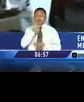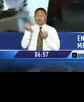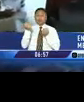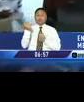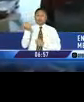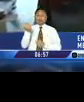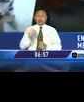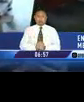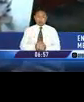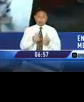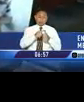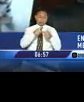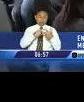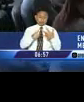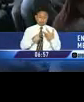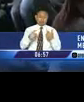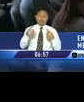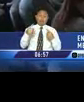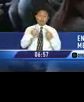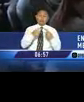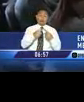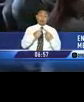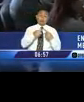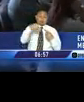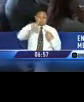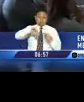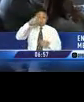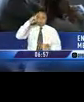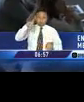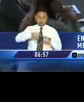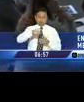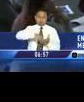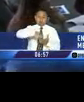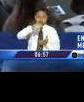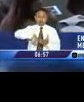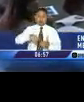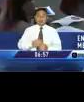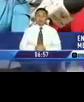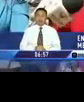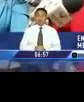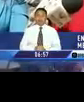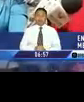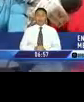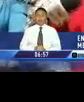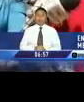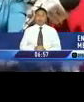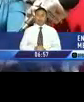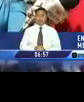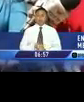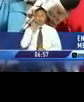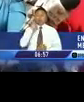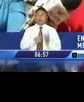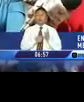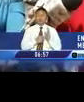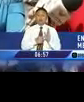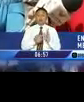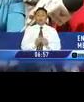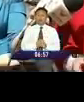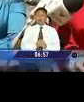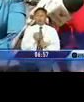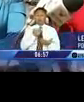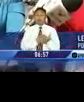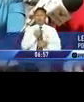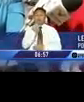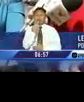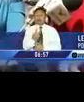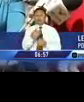precios. Solo la segunda ha llegado a concretarse mediante la firma de lo acordado entre las partes. Ha ganado, por ejemplo, en la mesa número 2, en